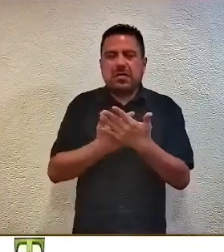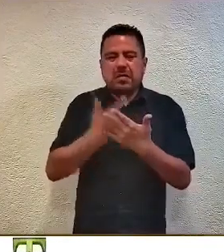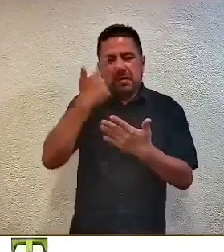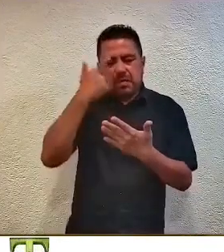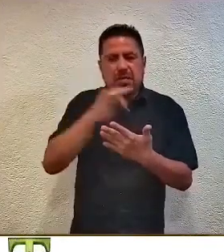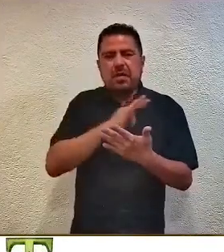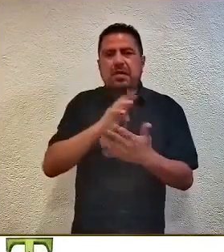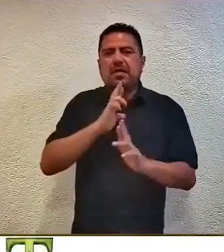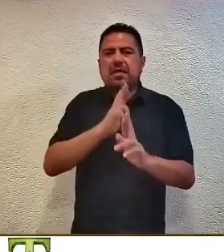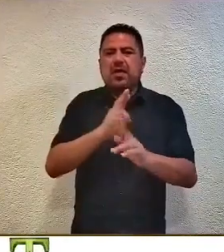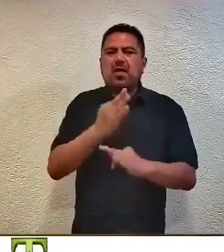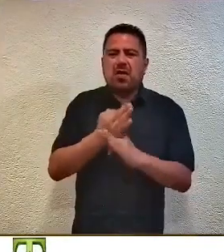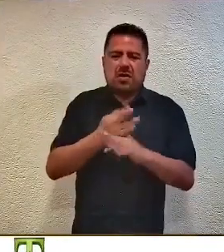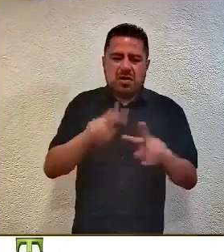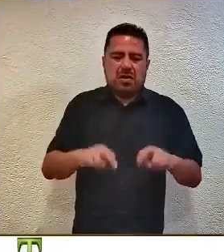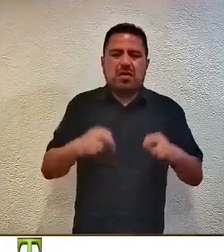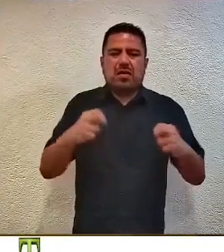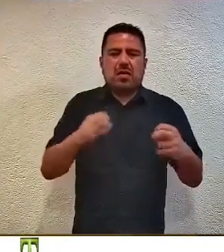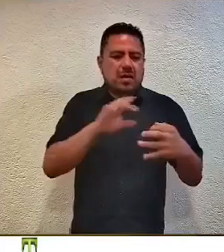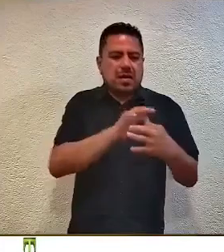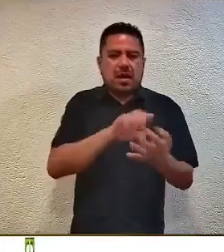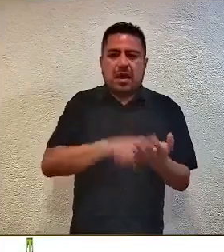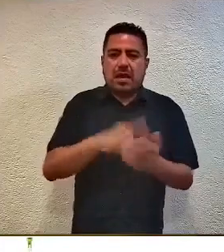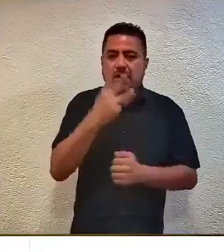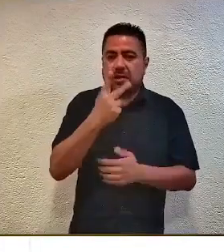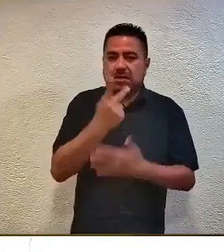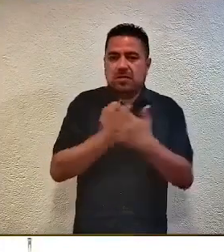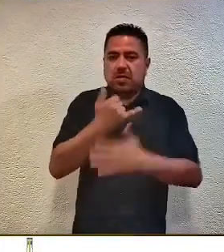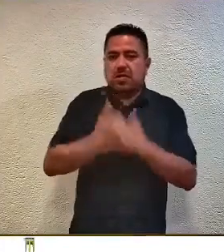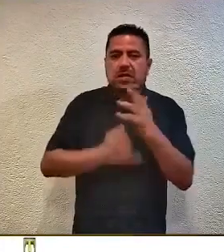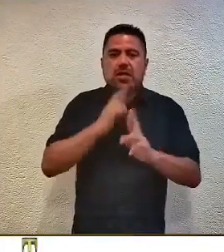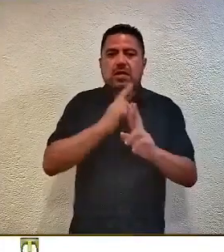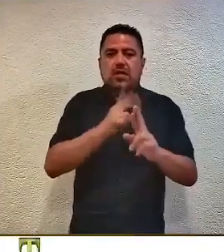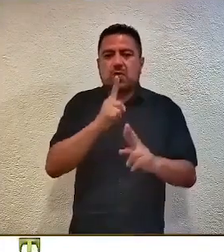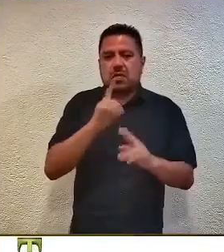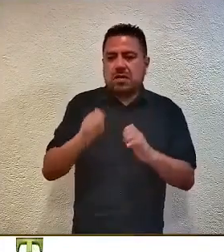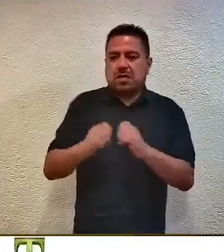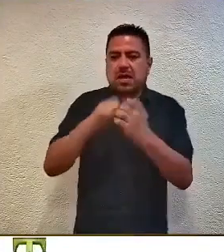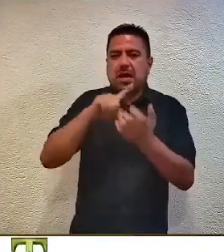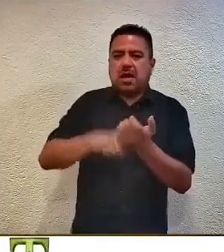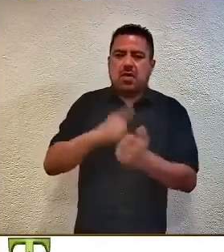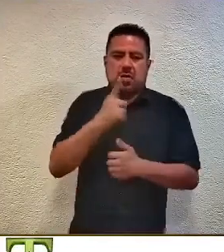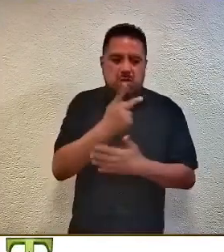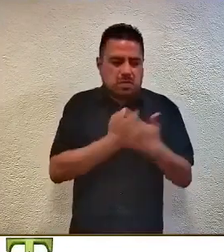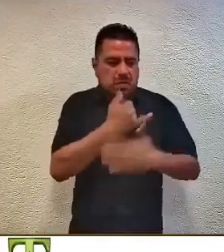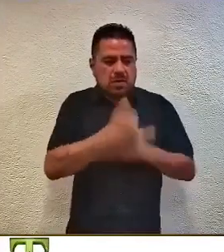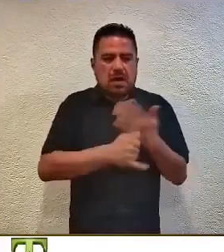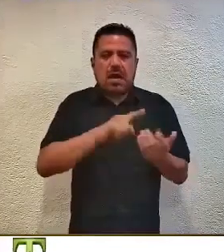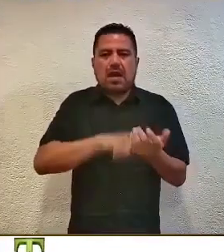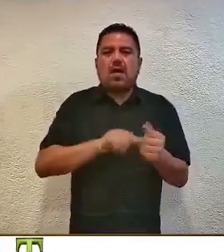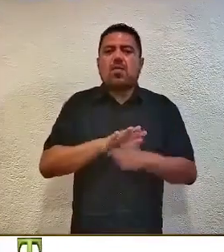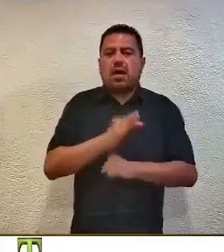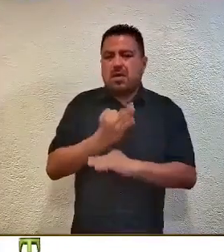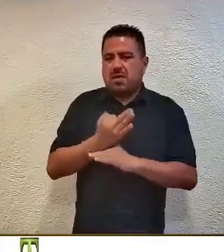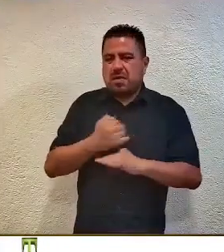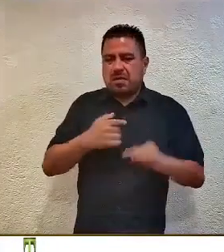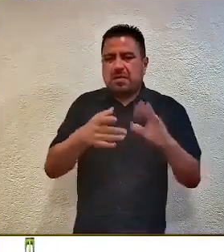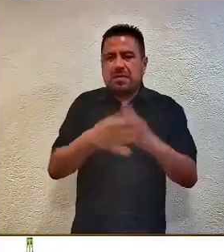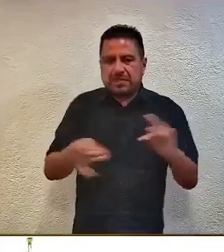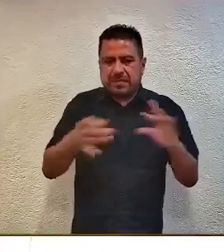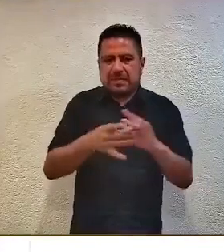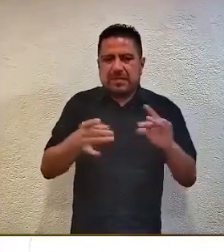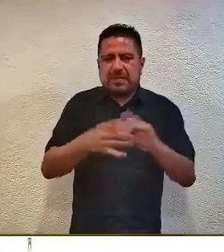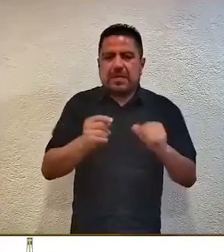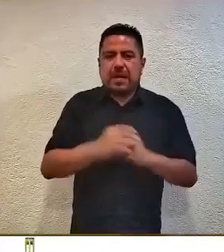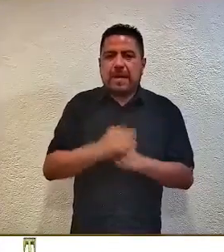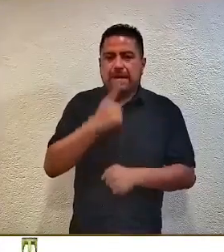en la presente sesión corresponden a 3 proyectos de resolución, un incidente de excusa y un proyecto de laudo, los cuales a continuación preciso. En